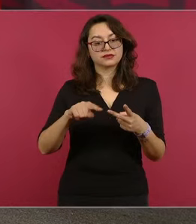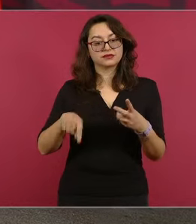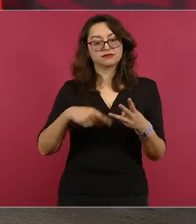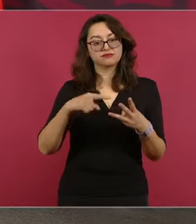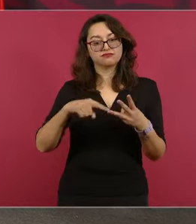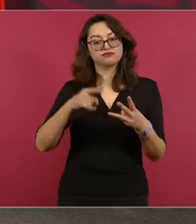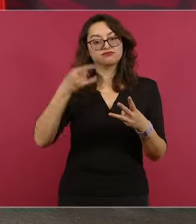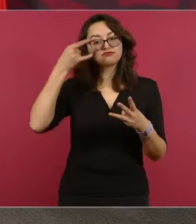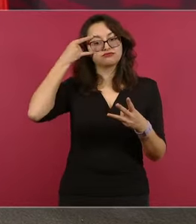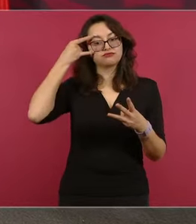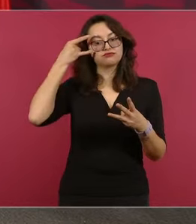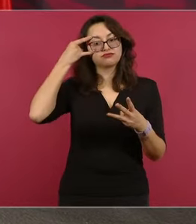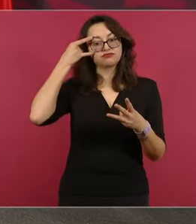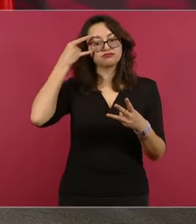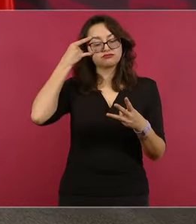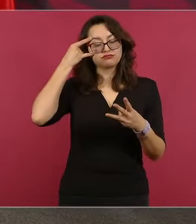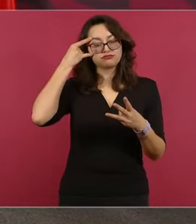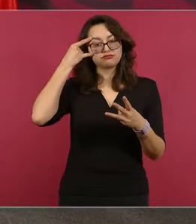Campeche